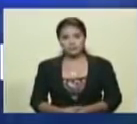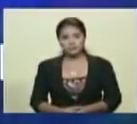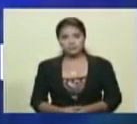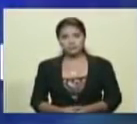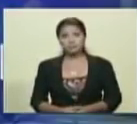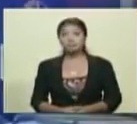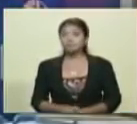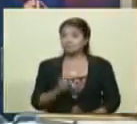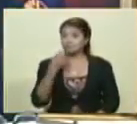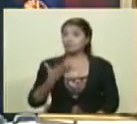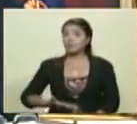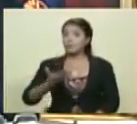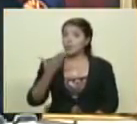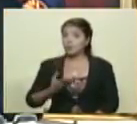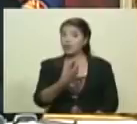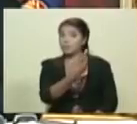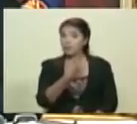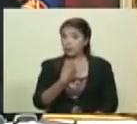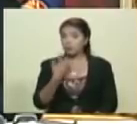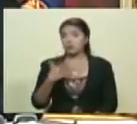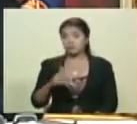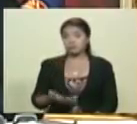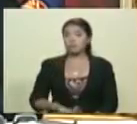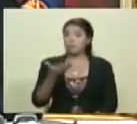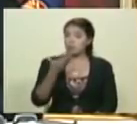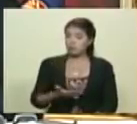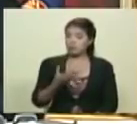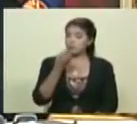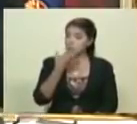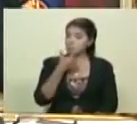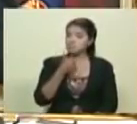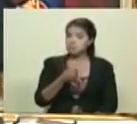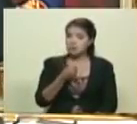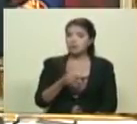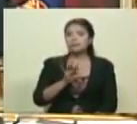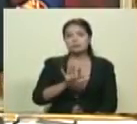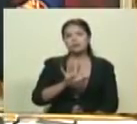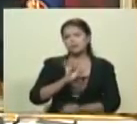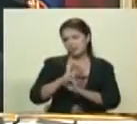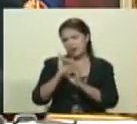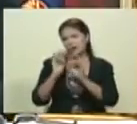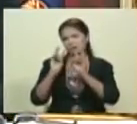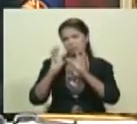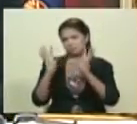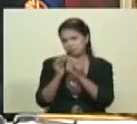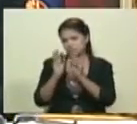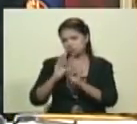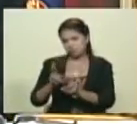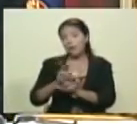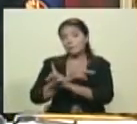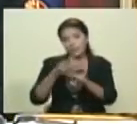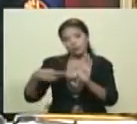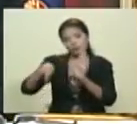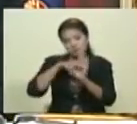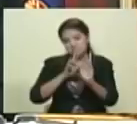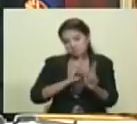Bueno, muy importante la pregunta. En buena medida ya la hemos abordado, pero es muy importante, bueno, ratificarlo.